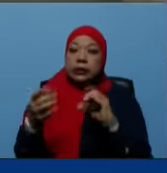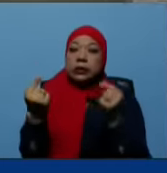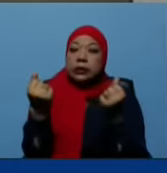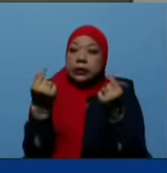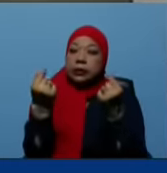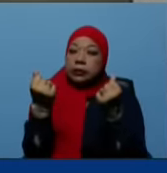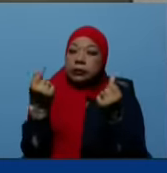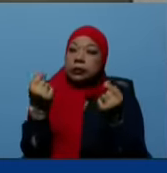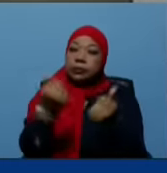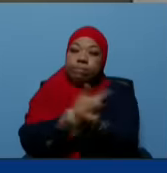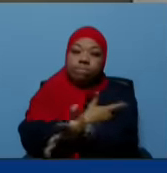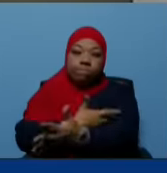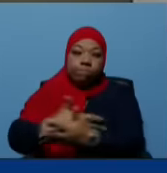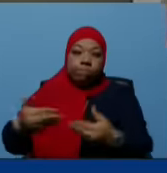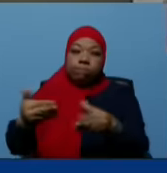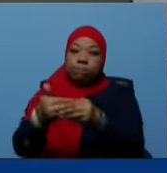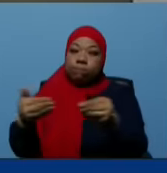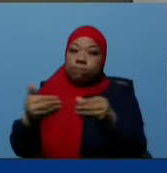mucho dinero,